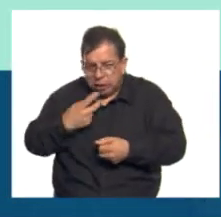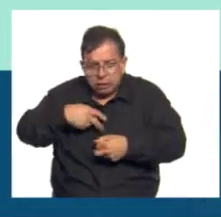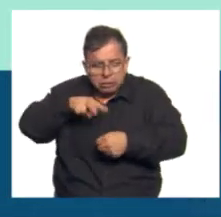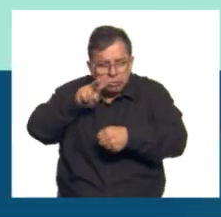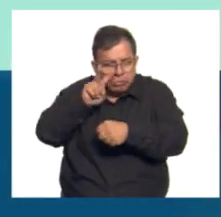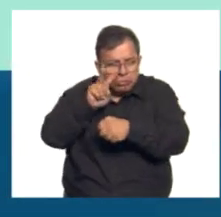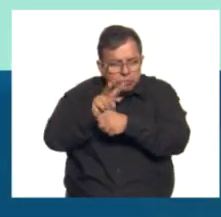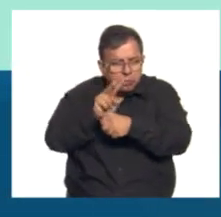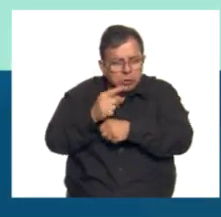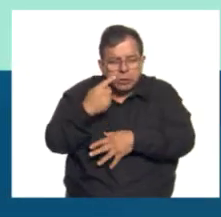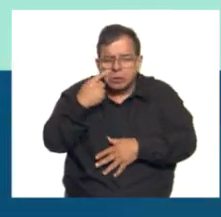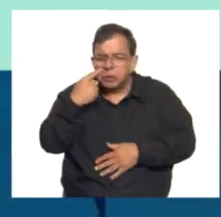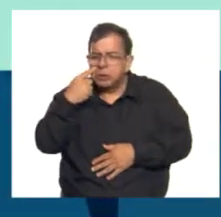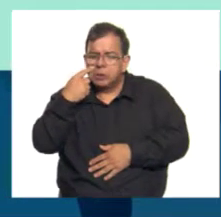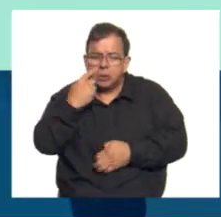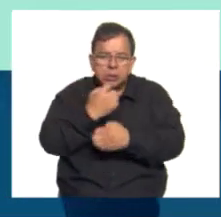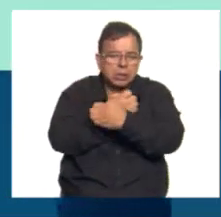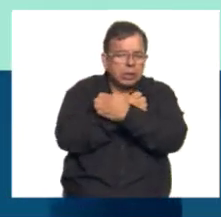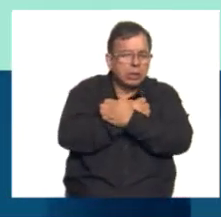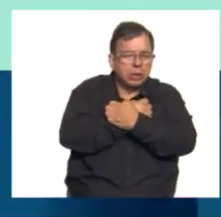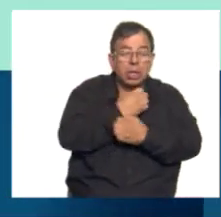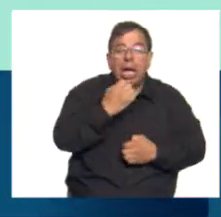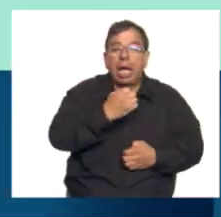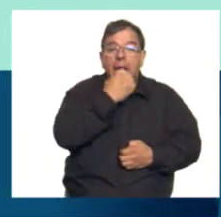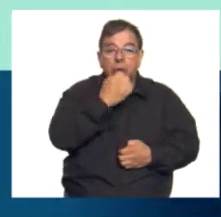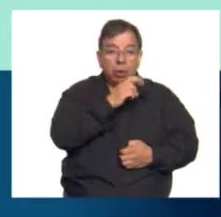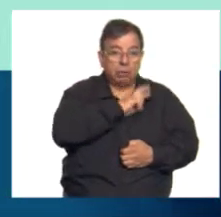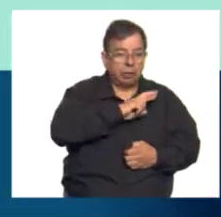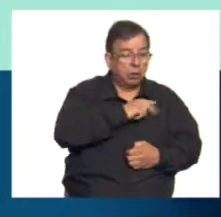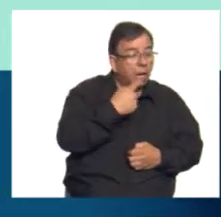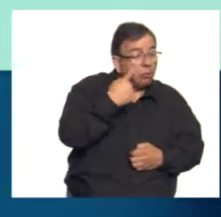la educación que se impartía en las escuelas privadas.